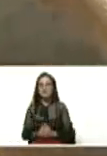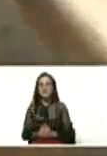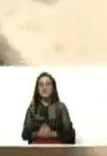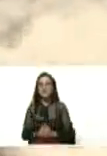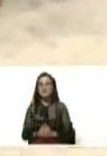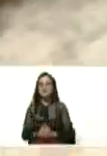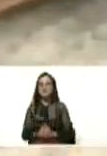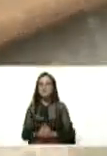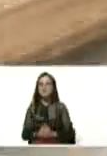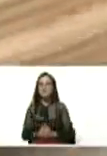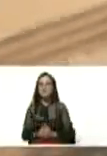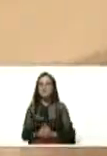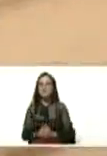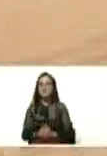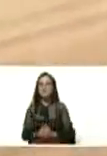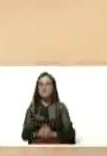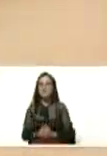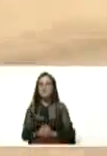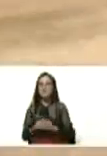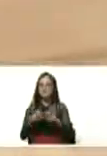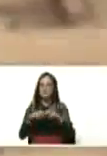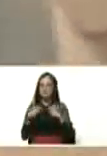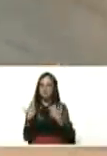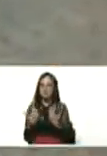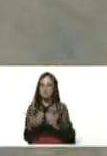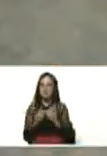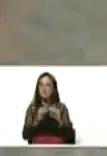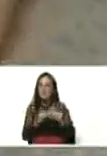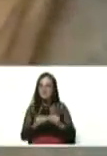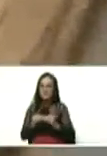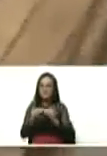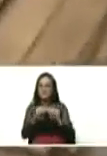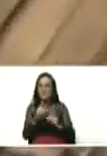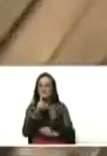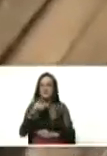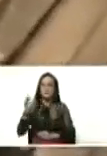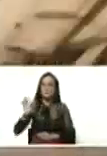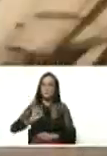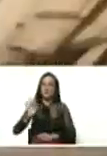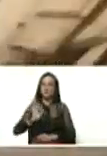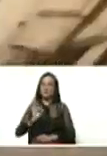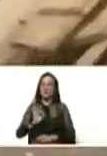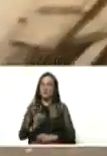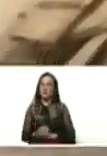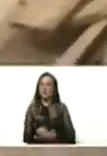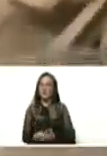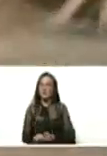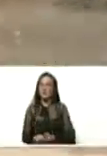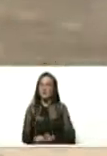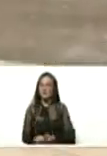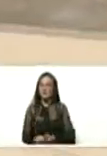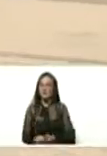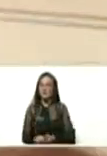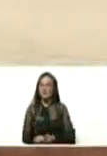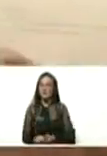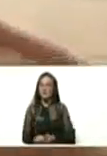presidente, el auditorio está siendo rehabilitado un 100%. Lo que estamos haciendo acá